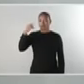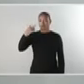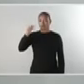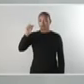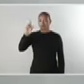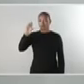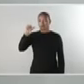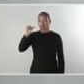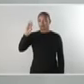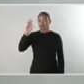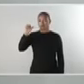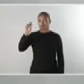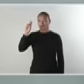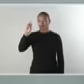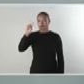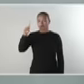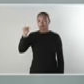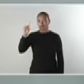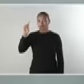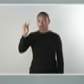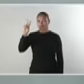Cabeza de Vaca